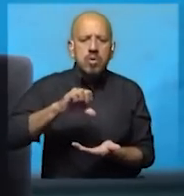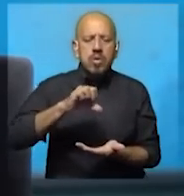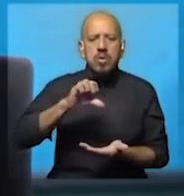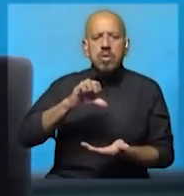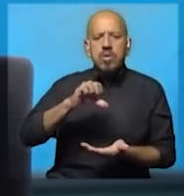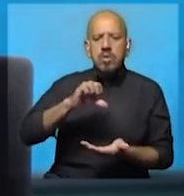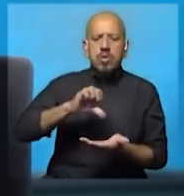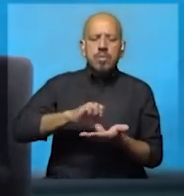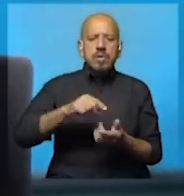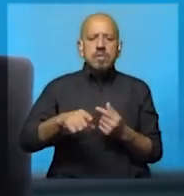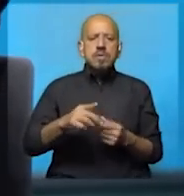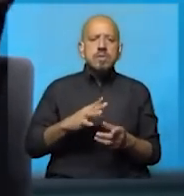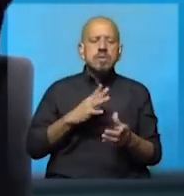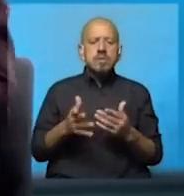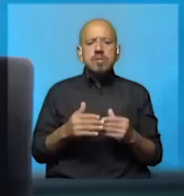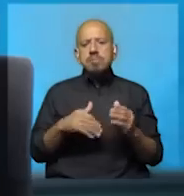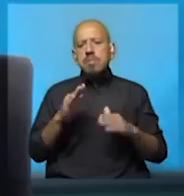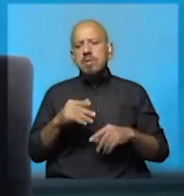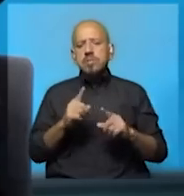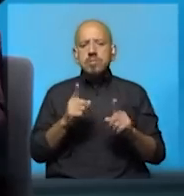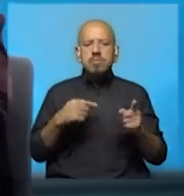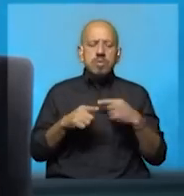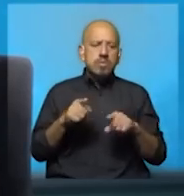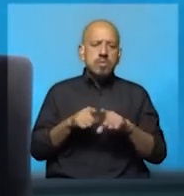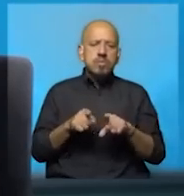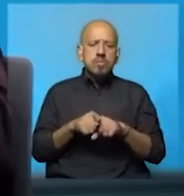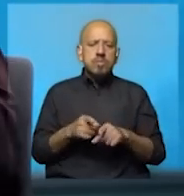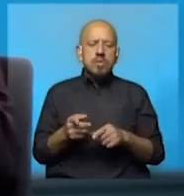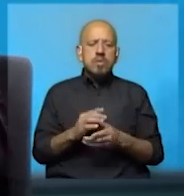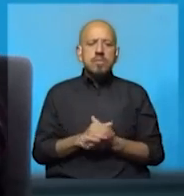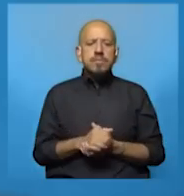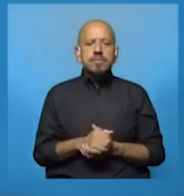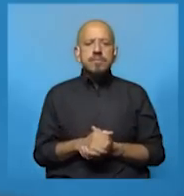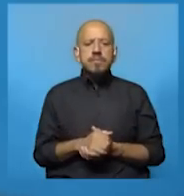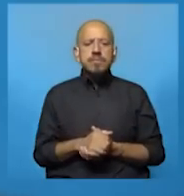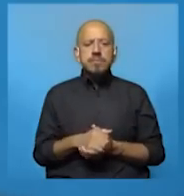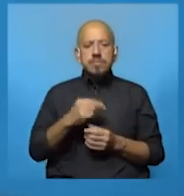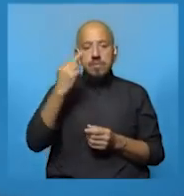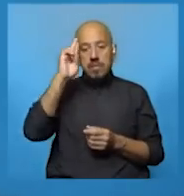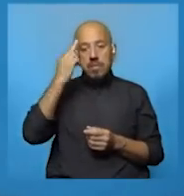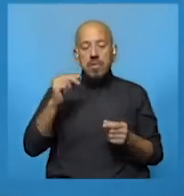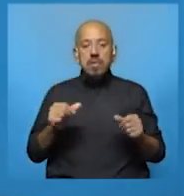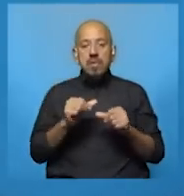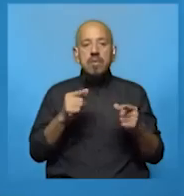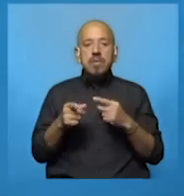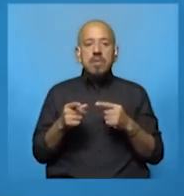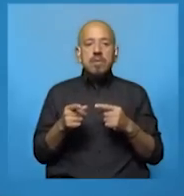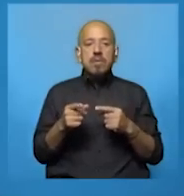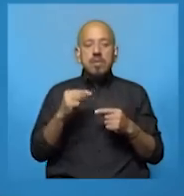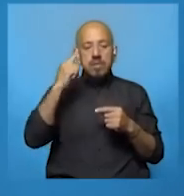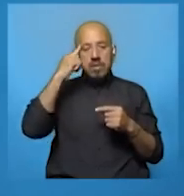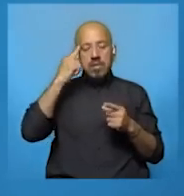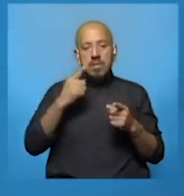quizás la persecución puede ser más efectiva en algunos lugares pero es muy difícil zafar de esto O sea lo que hace el Uruguay sobre todo este Uruguay